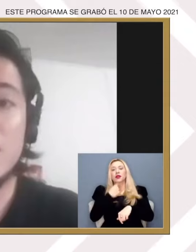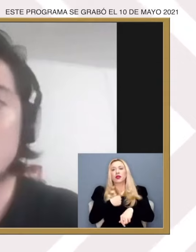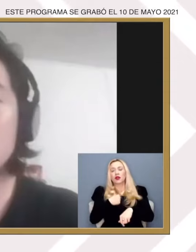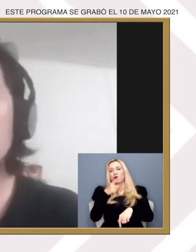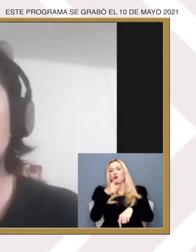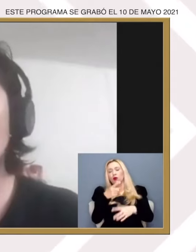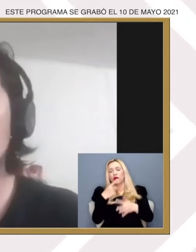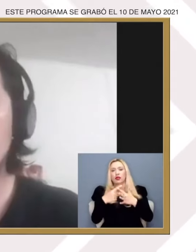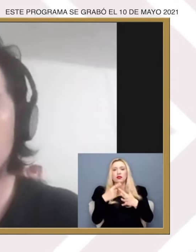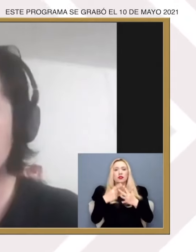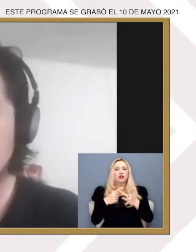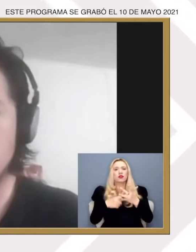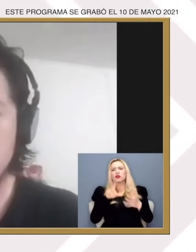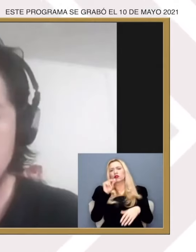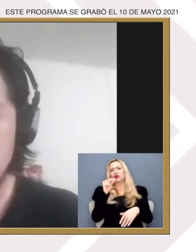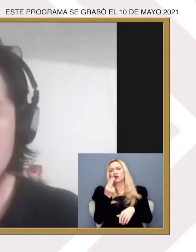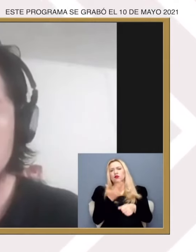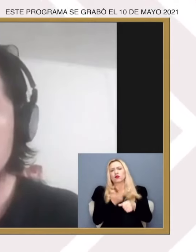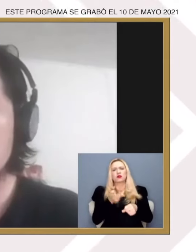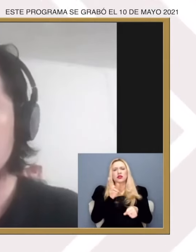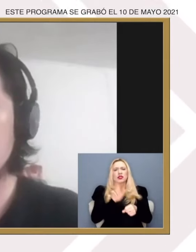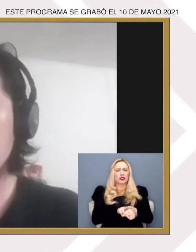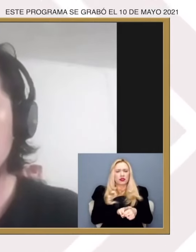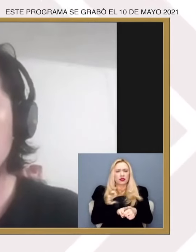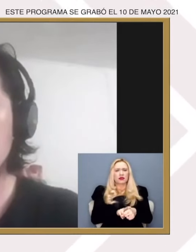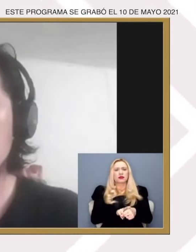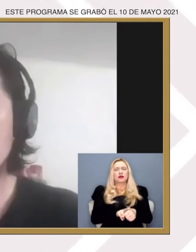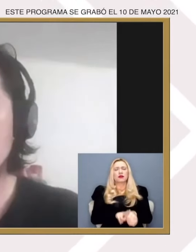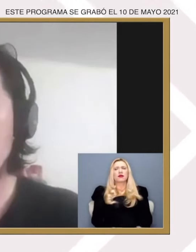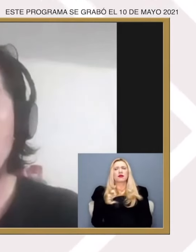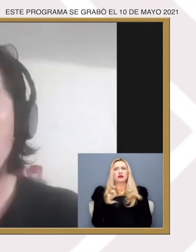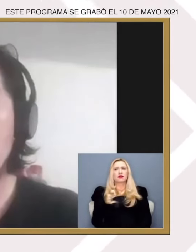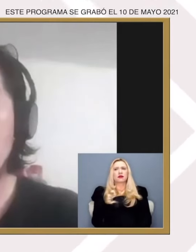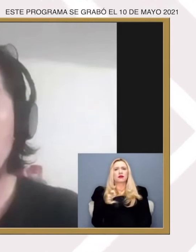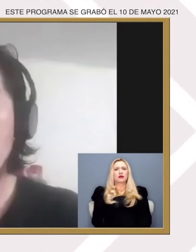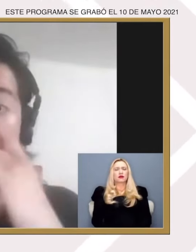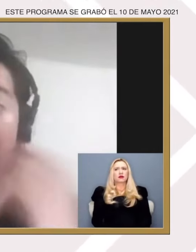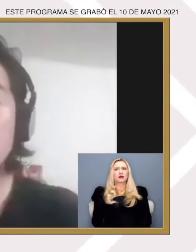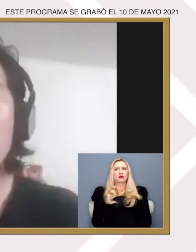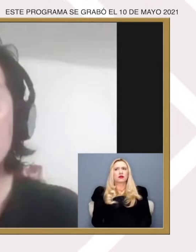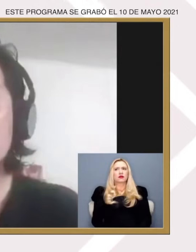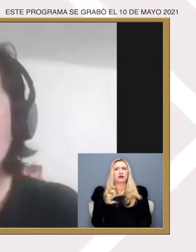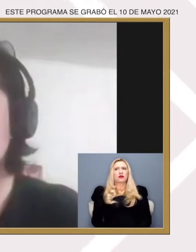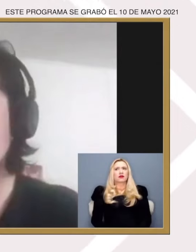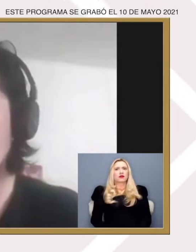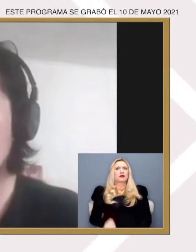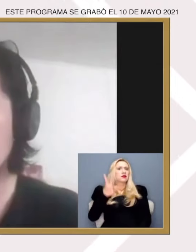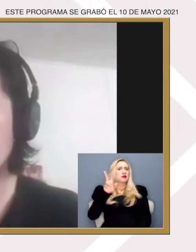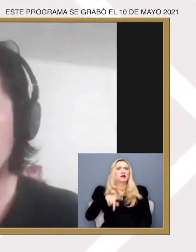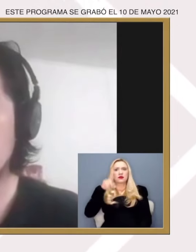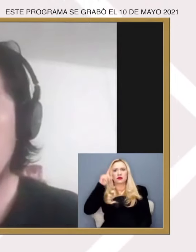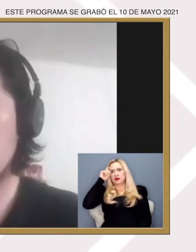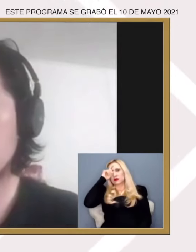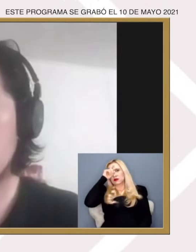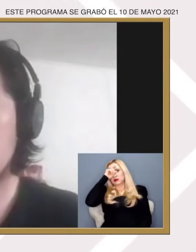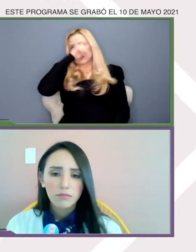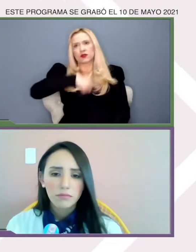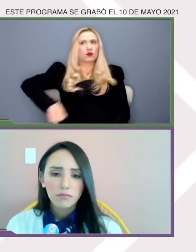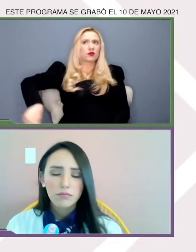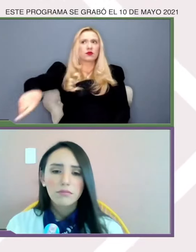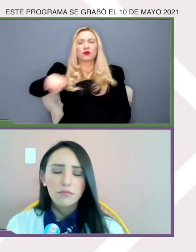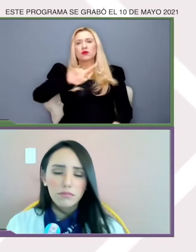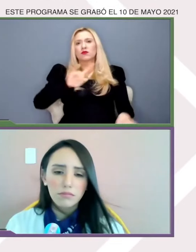tienes esto, no requieres ir a un hospital. Y de hecho era el momento más complicado en el que estábamos